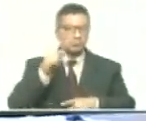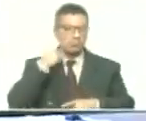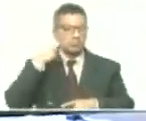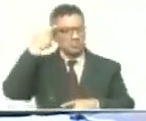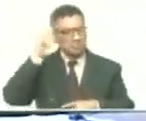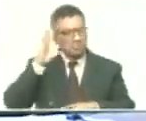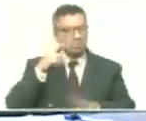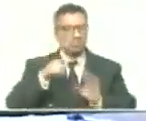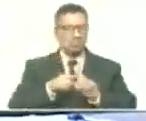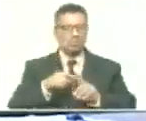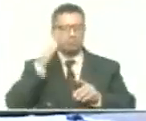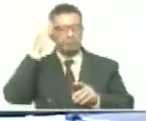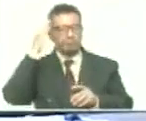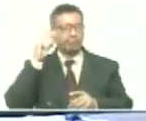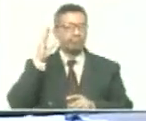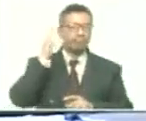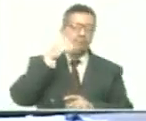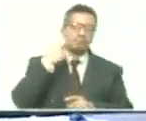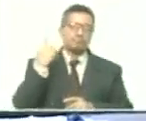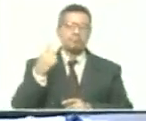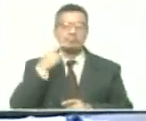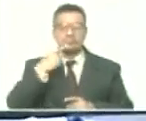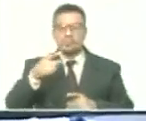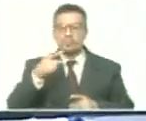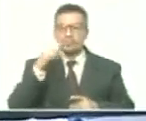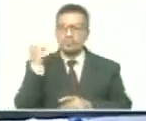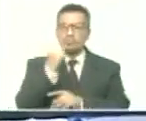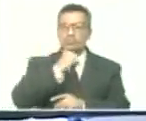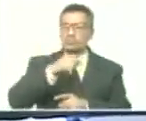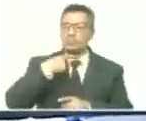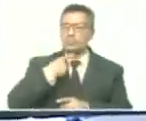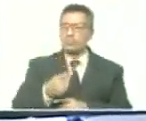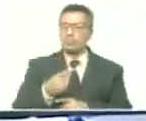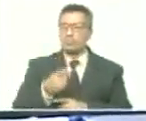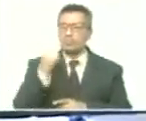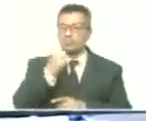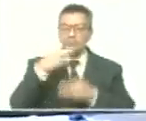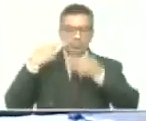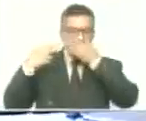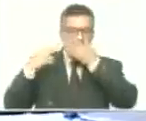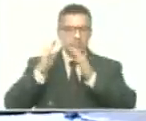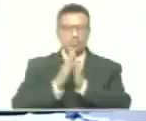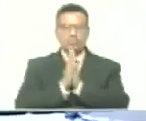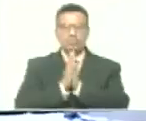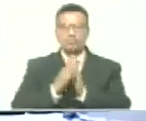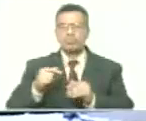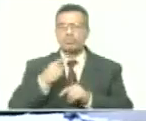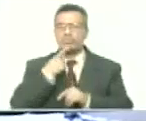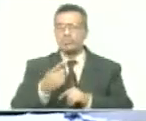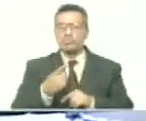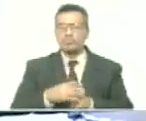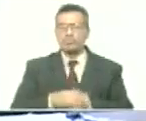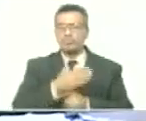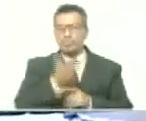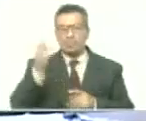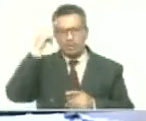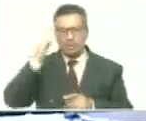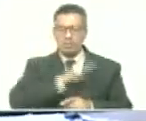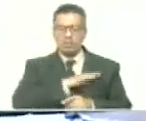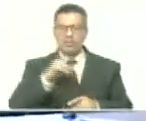creo, estarán delirando. Si esto ocurre, usted no nos va a condenar, no nos va a decir que somos terroristas. ¿Cómo? Por favor, le dije, ustedes no me